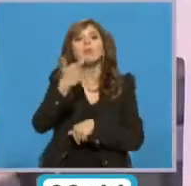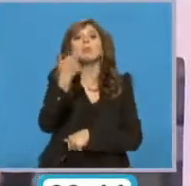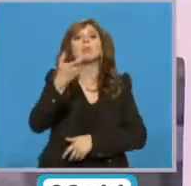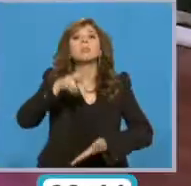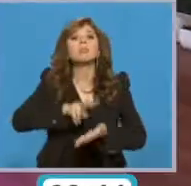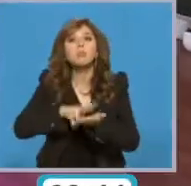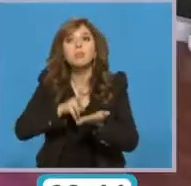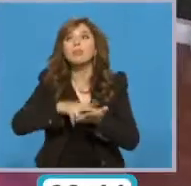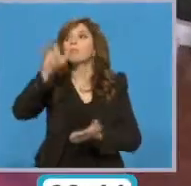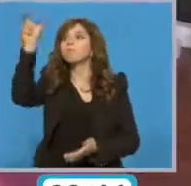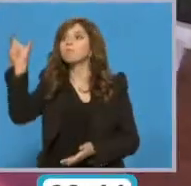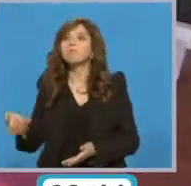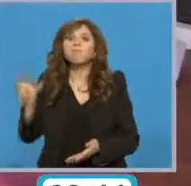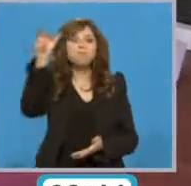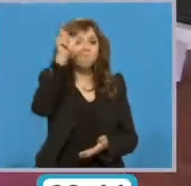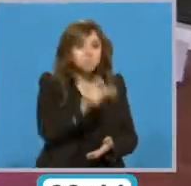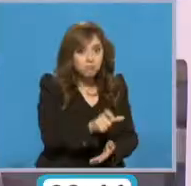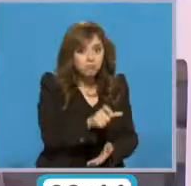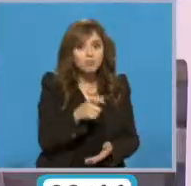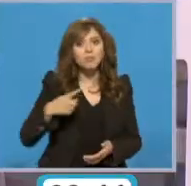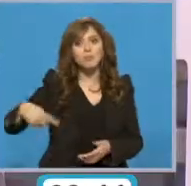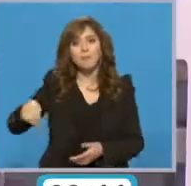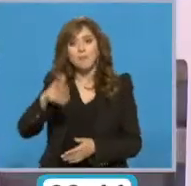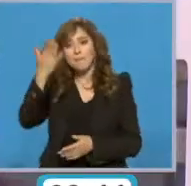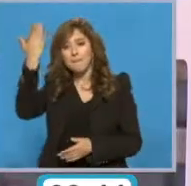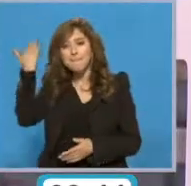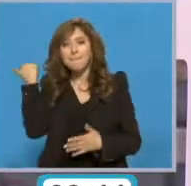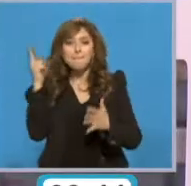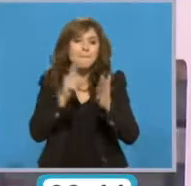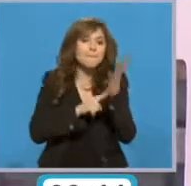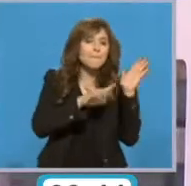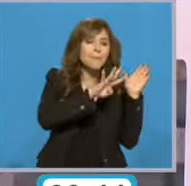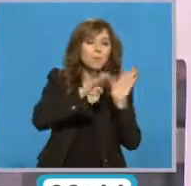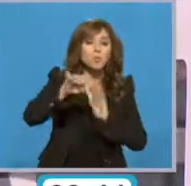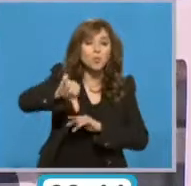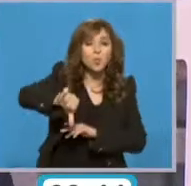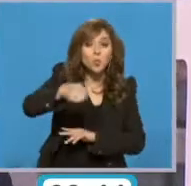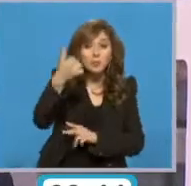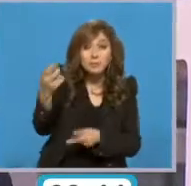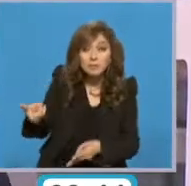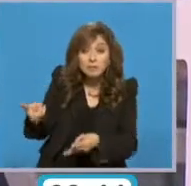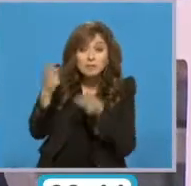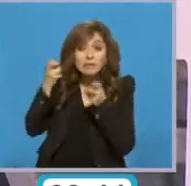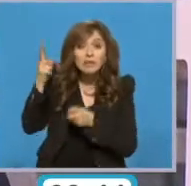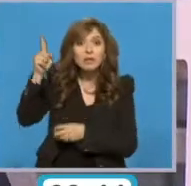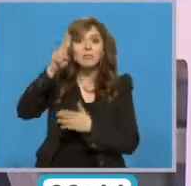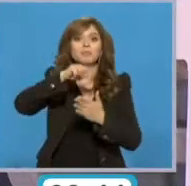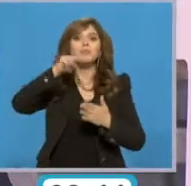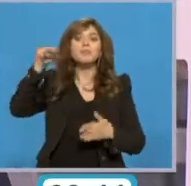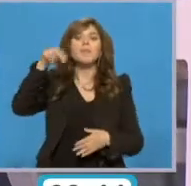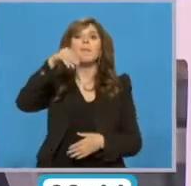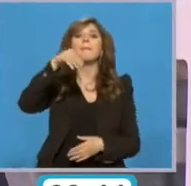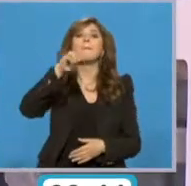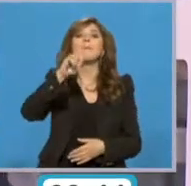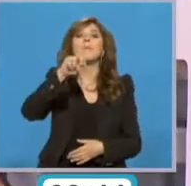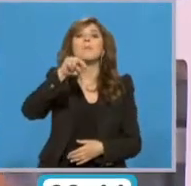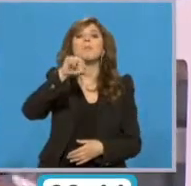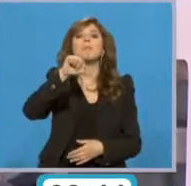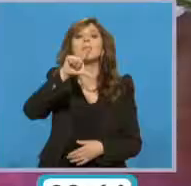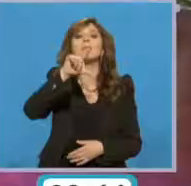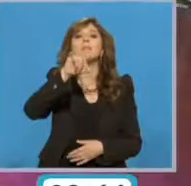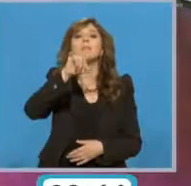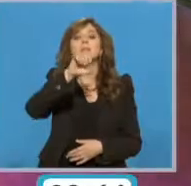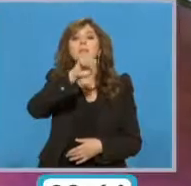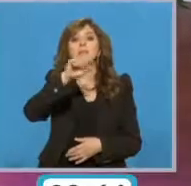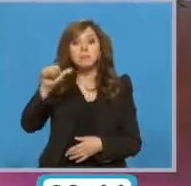sí. ¿No? Eso quiere decir, la especulación del 1911, después de su robo, hizo de la Mona Lisa un cuadro